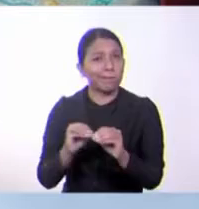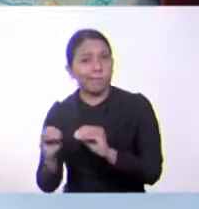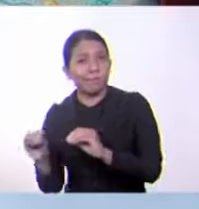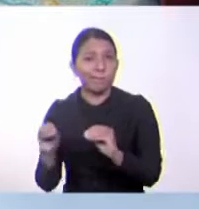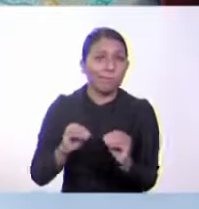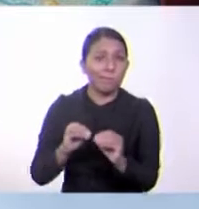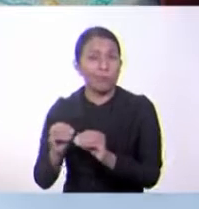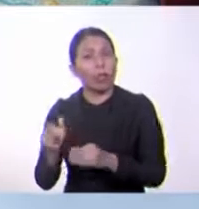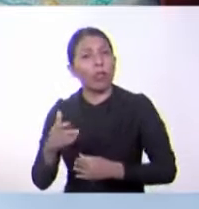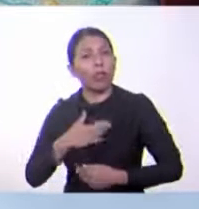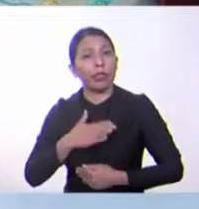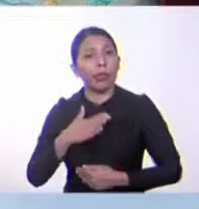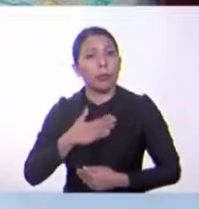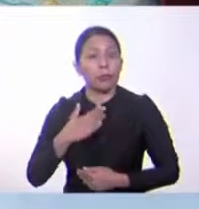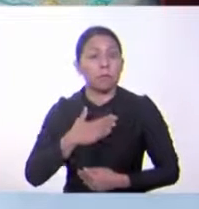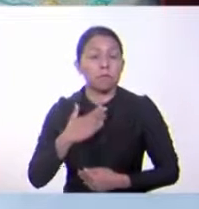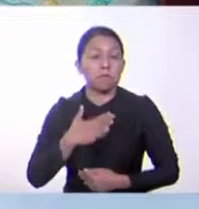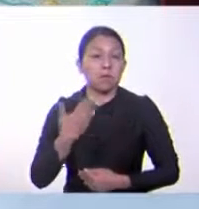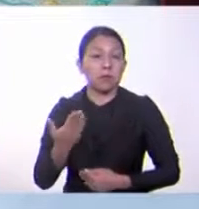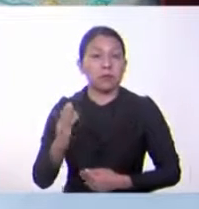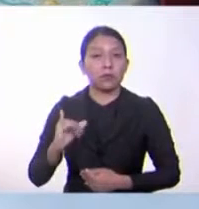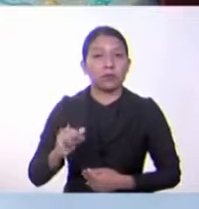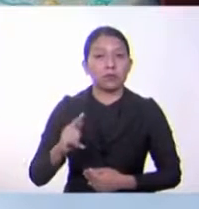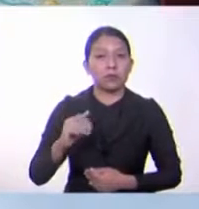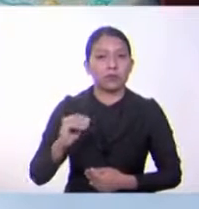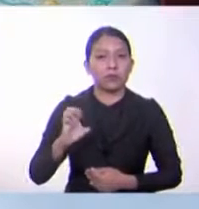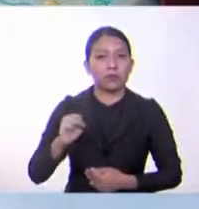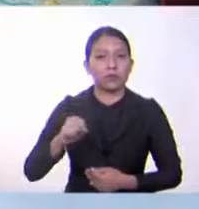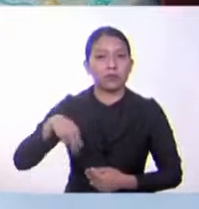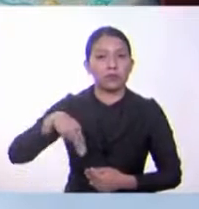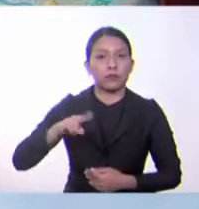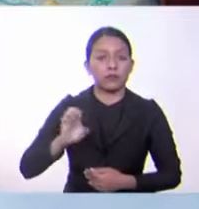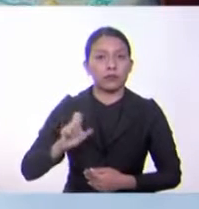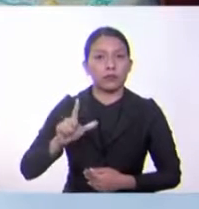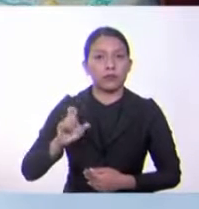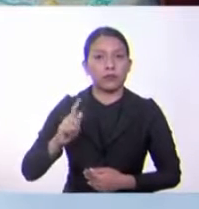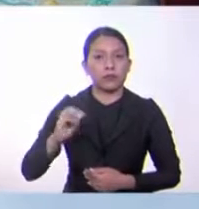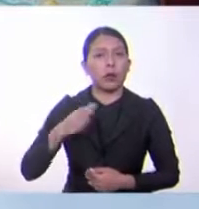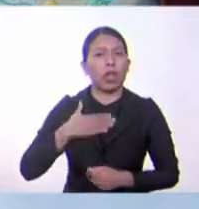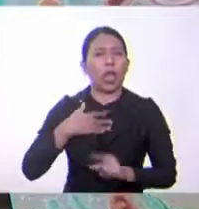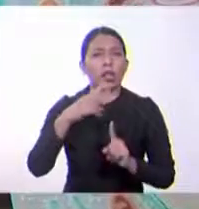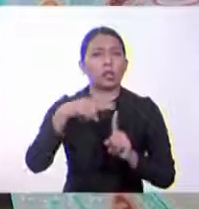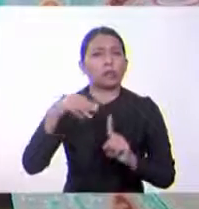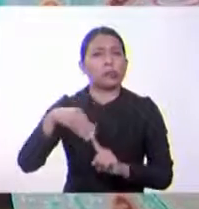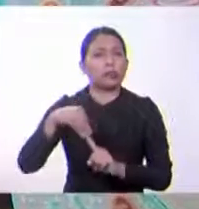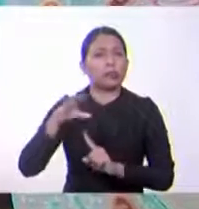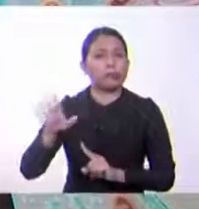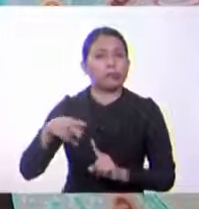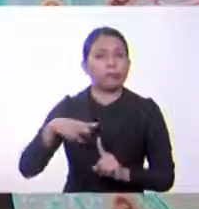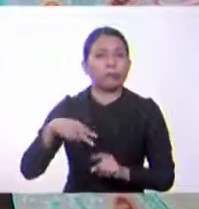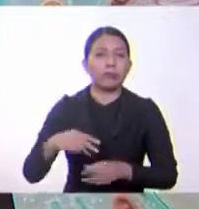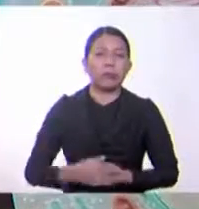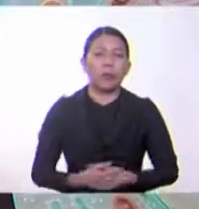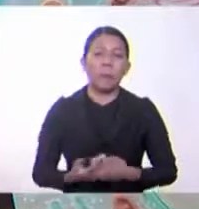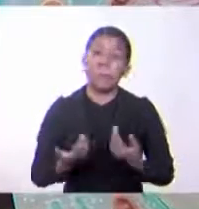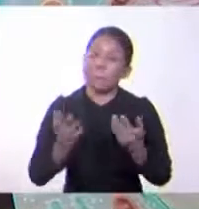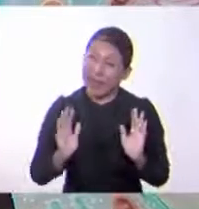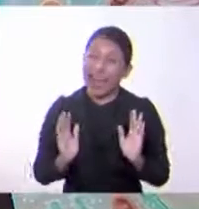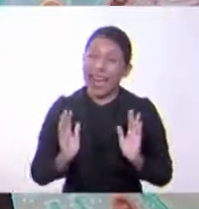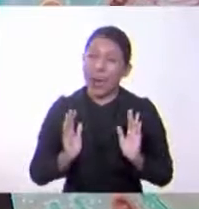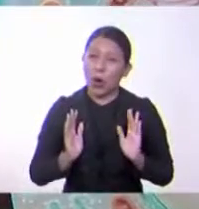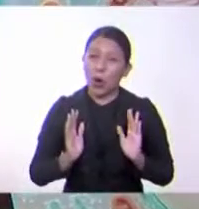que tiene un citoesqueleto con características especiales para ello, pero que